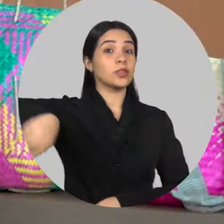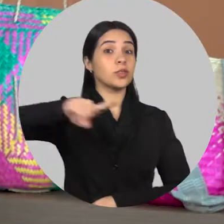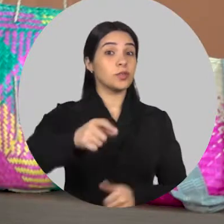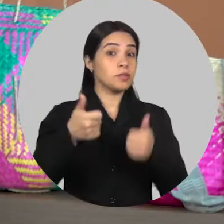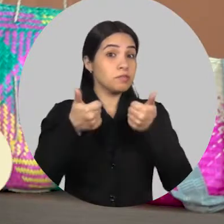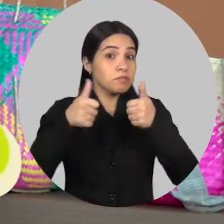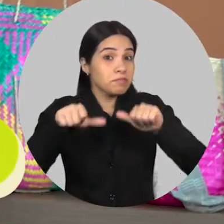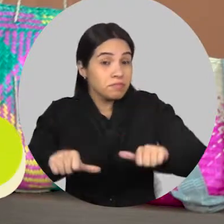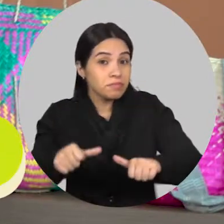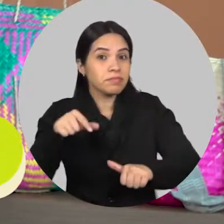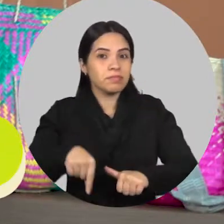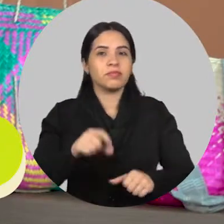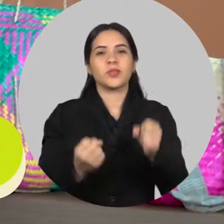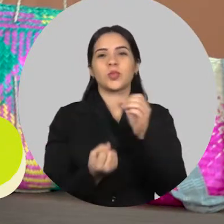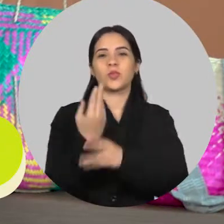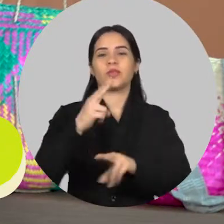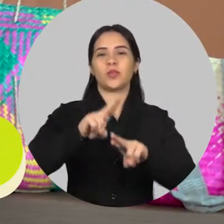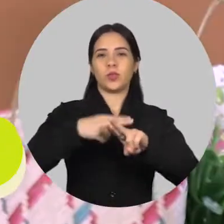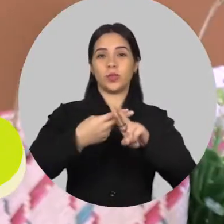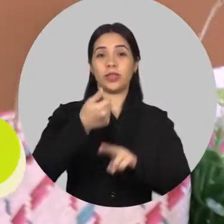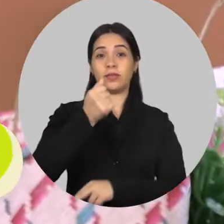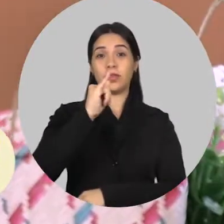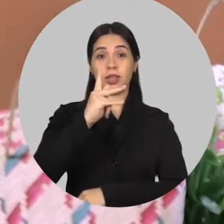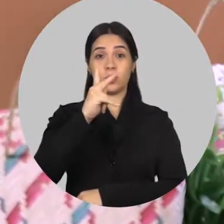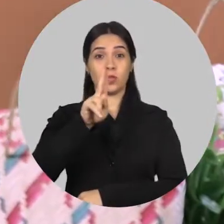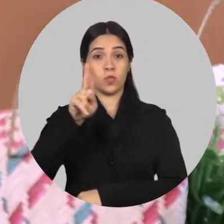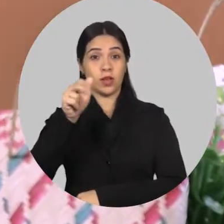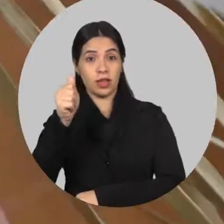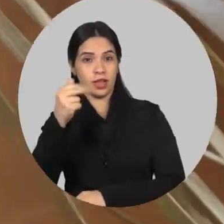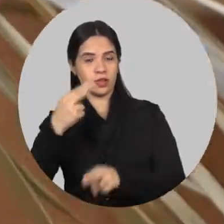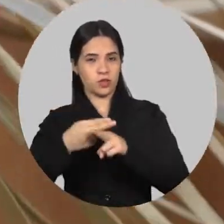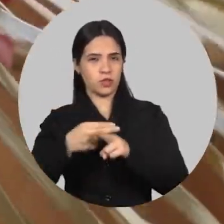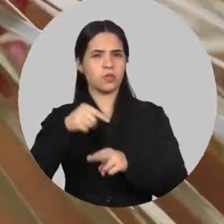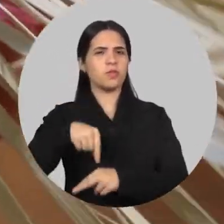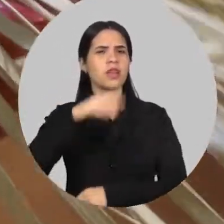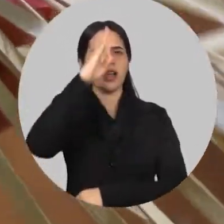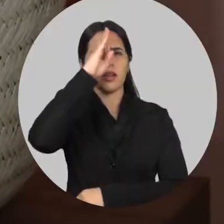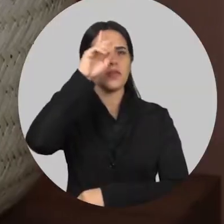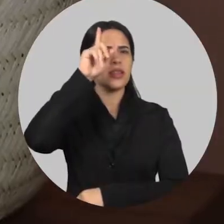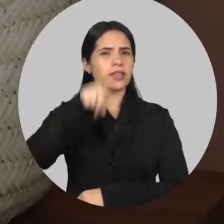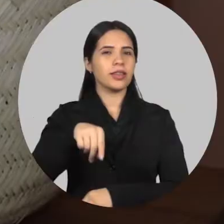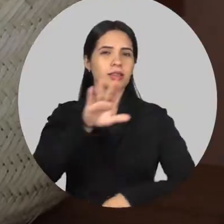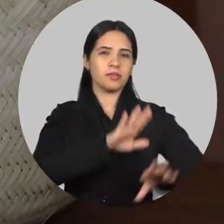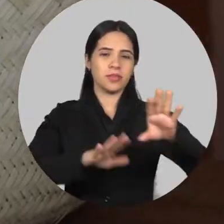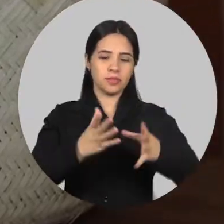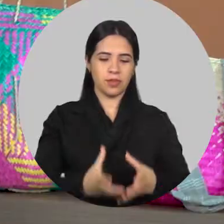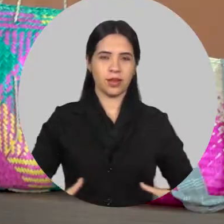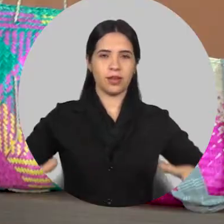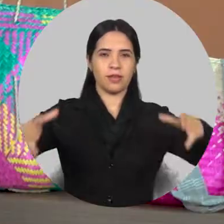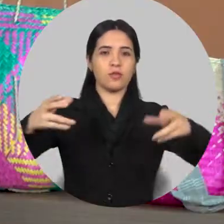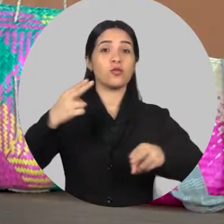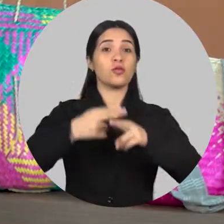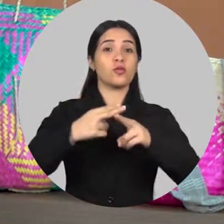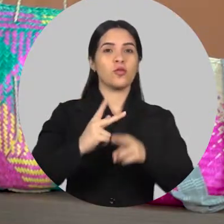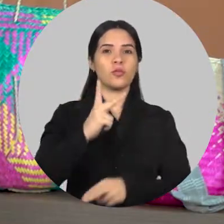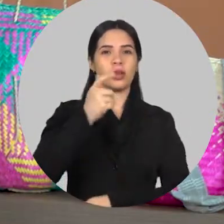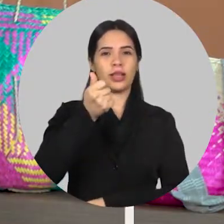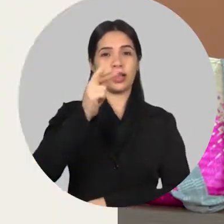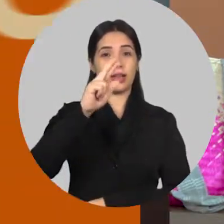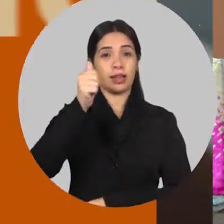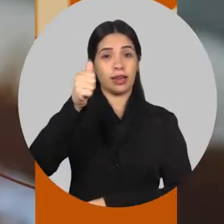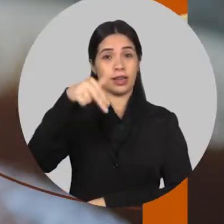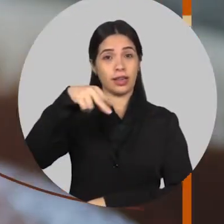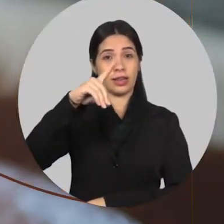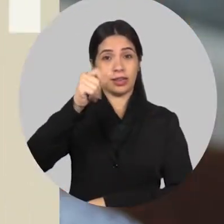Hola a todos, ¿cómo están? Estamos en un programa más de Aiqua. Hoy vamos a aprender a hacer bolsos en Carandal.